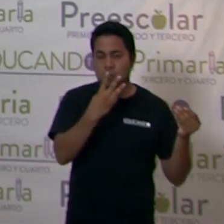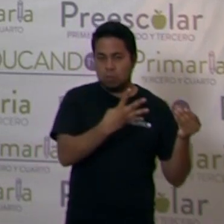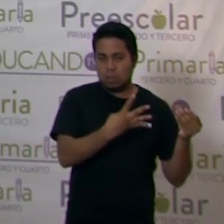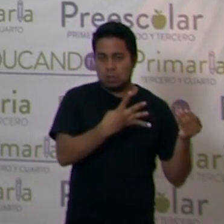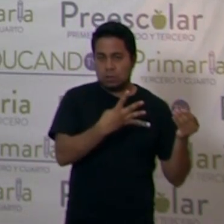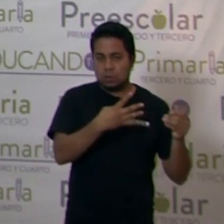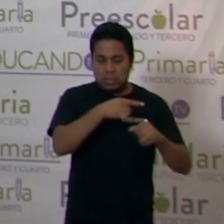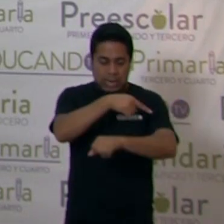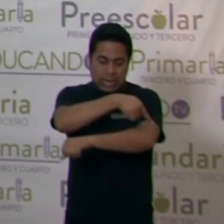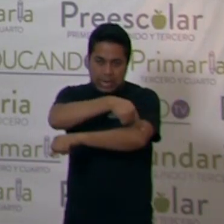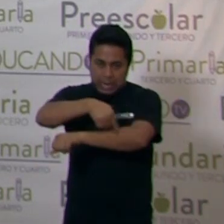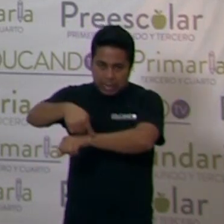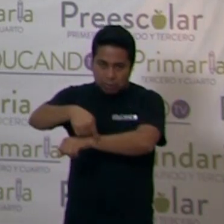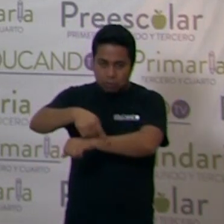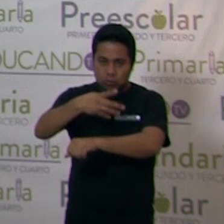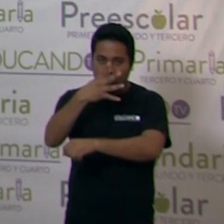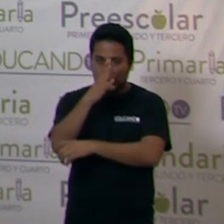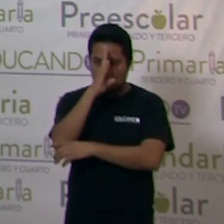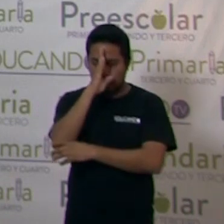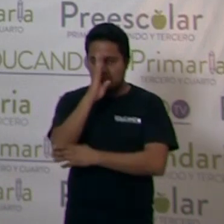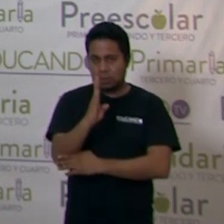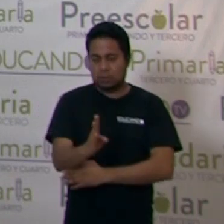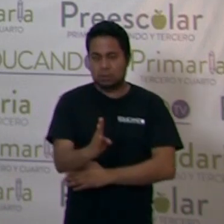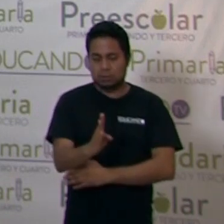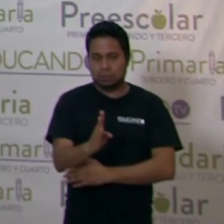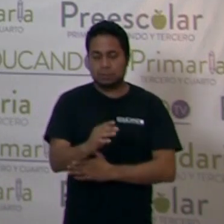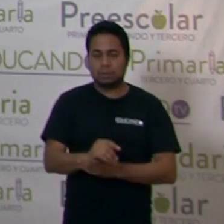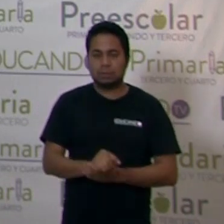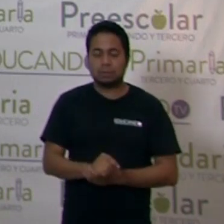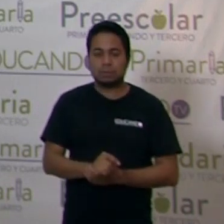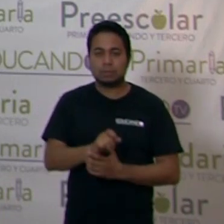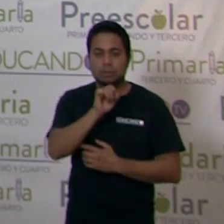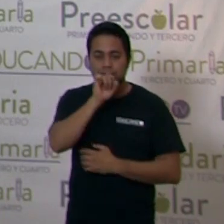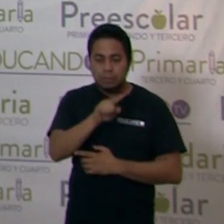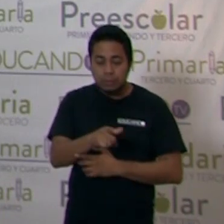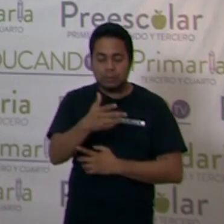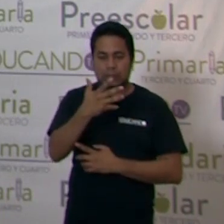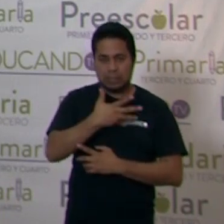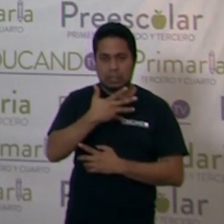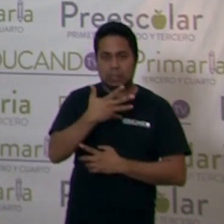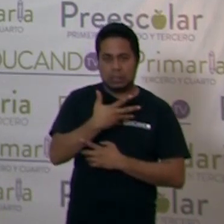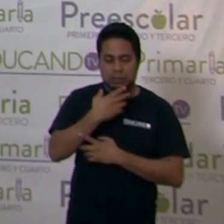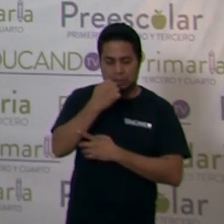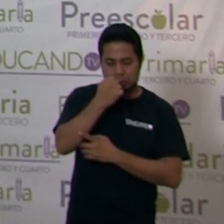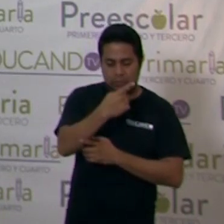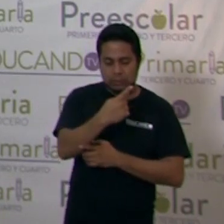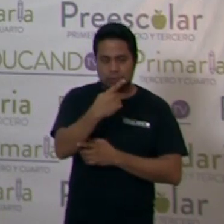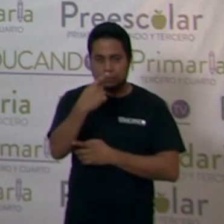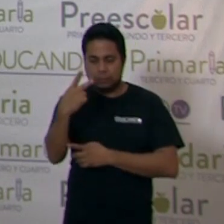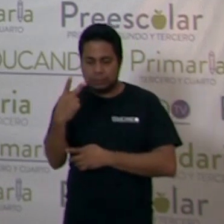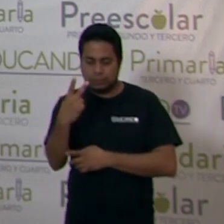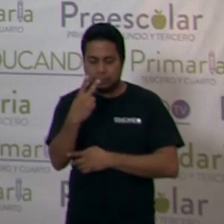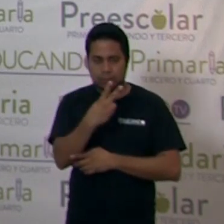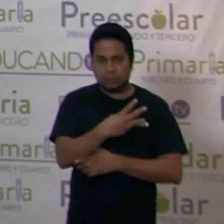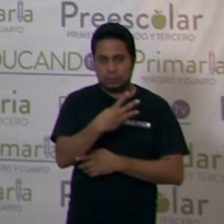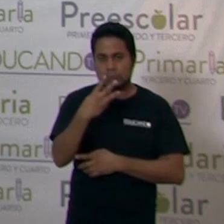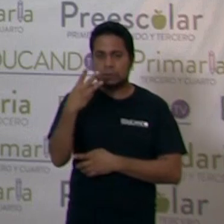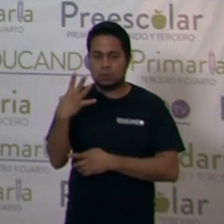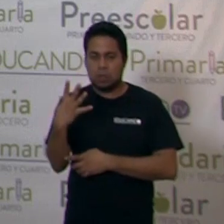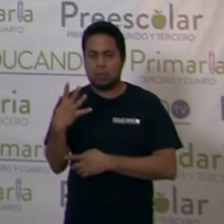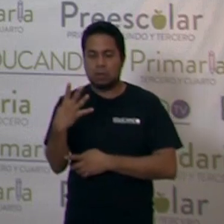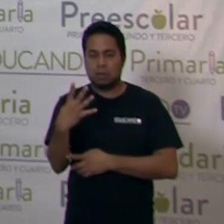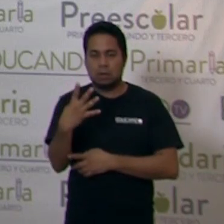cuatro lados rectos y también tiene 1 dos tres